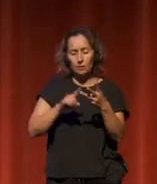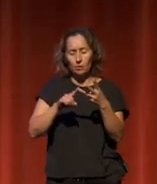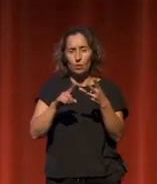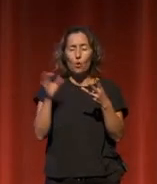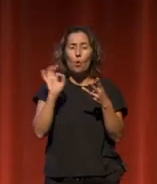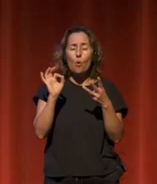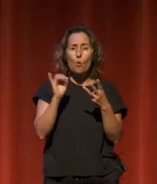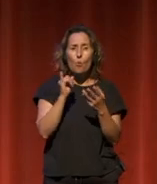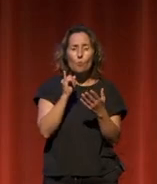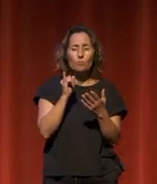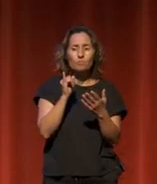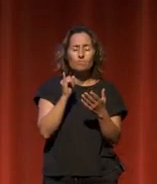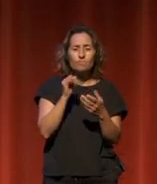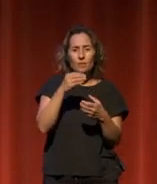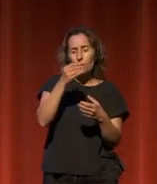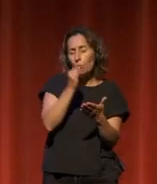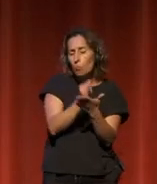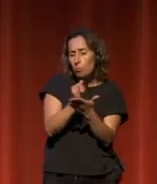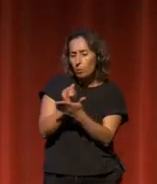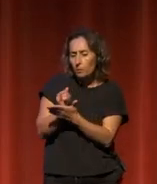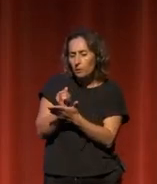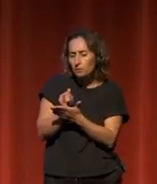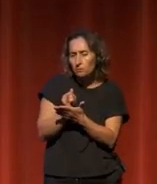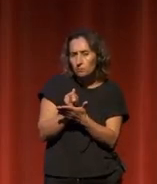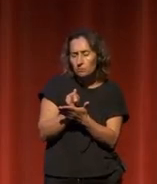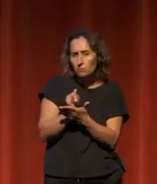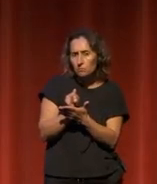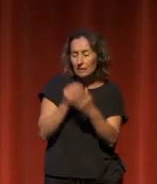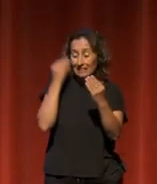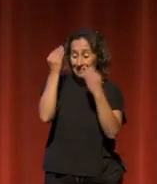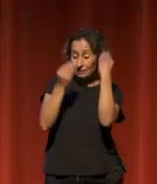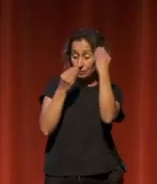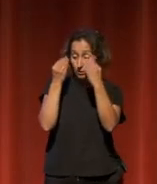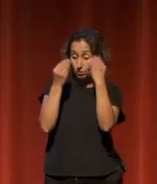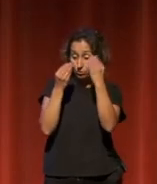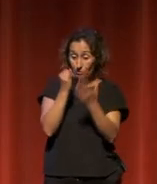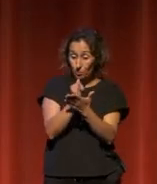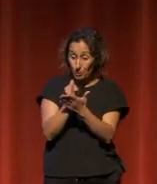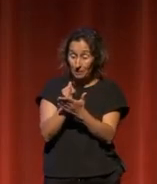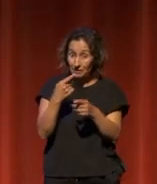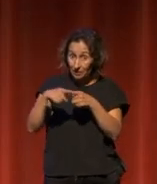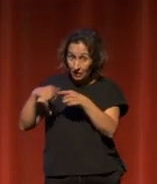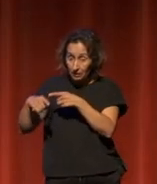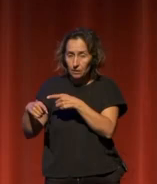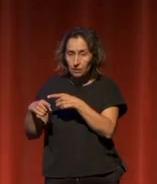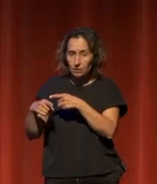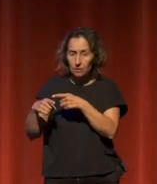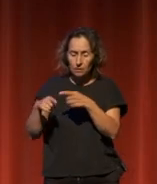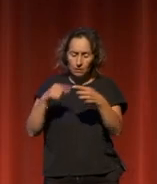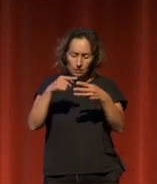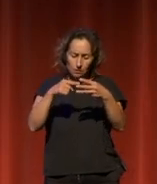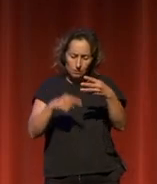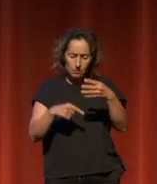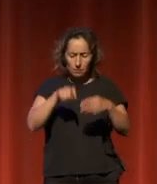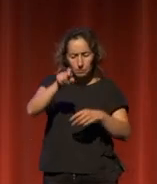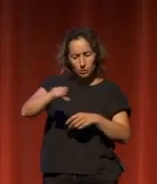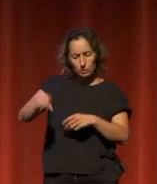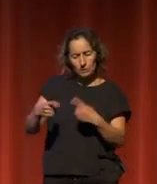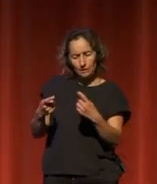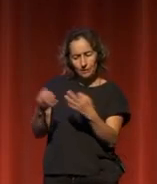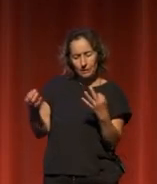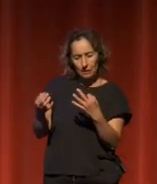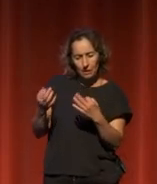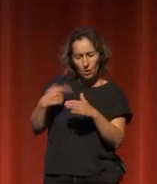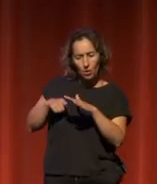son los distintos componentes de este tipo de reflexión y nos ayuda a saber lo que necesitan las personas lo que quieren